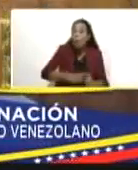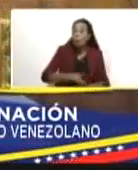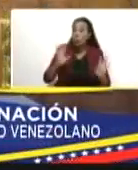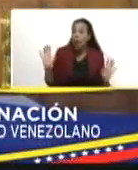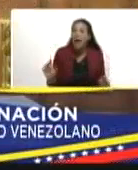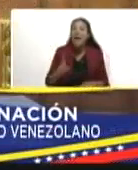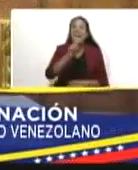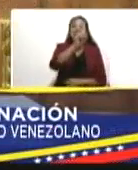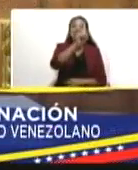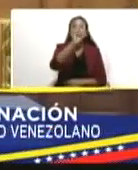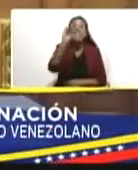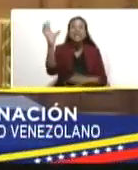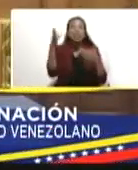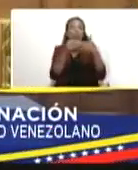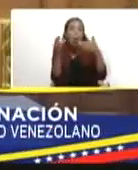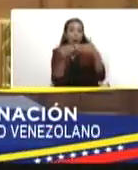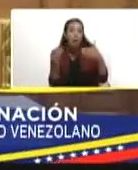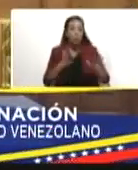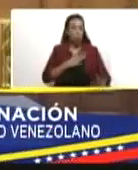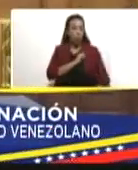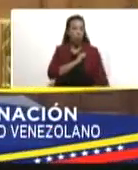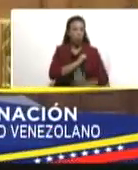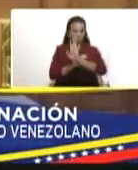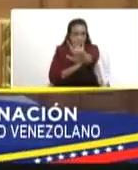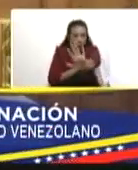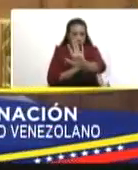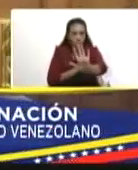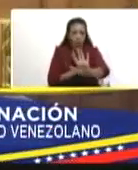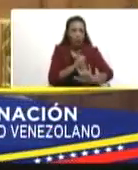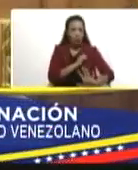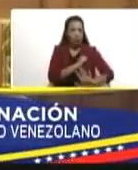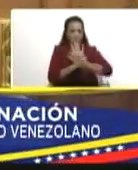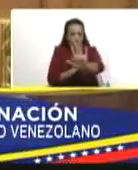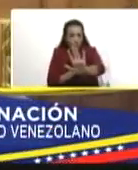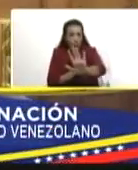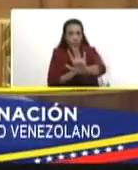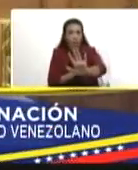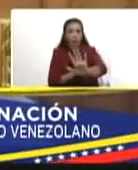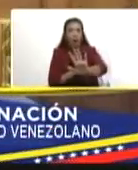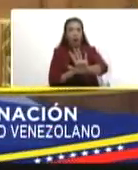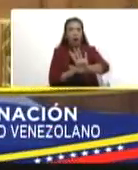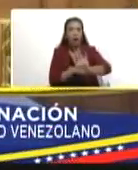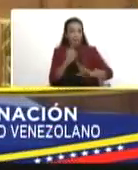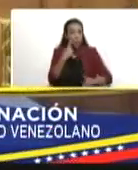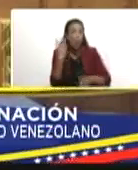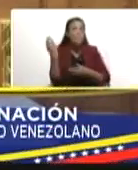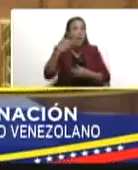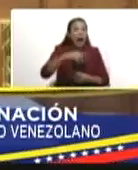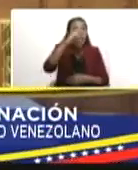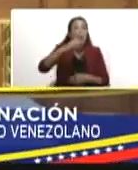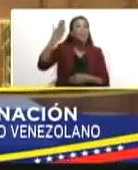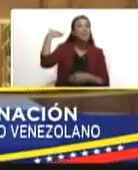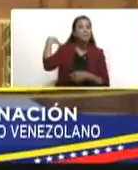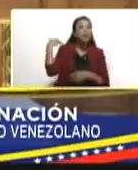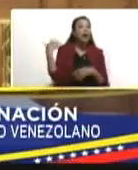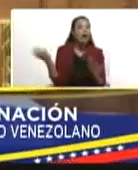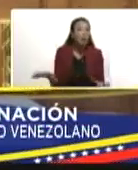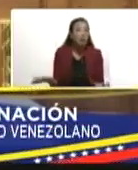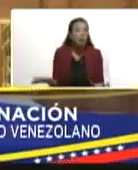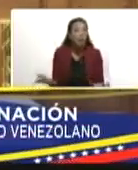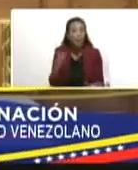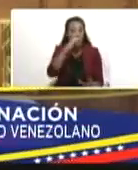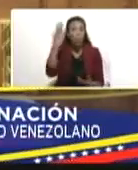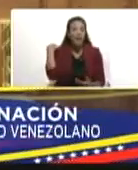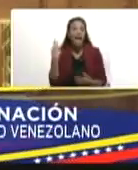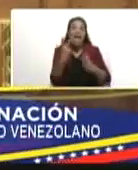son 100 no se asusten pero nosotros pusimos el año pasado